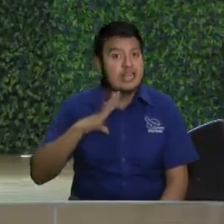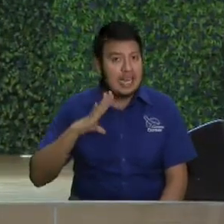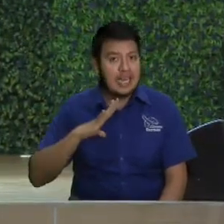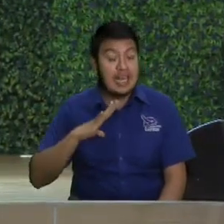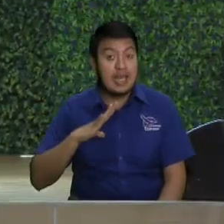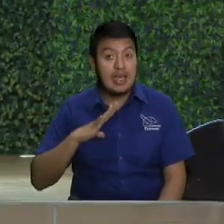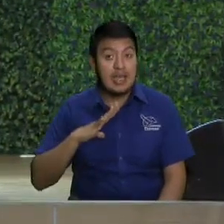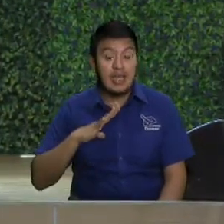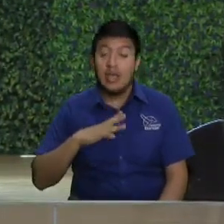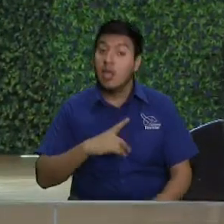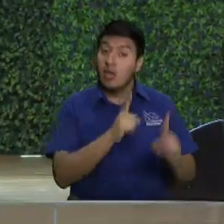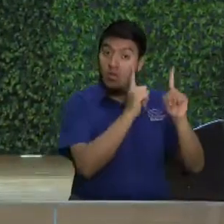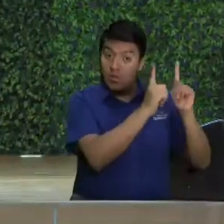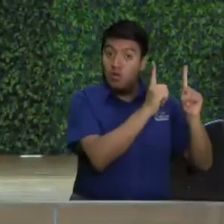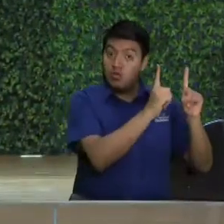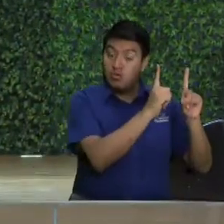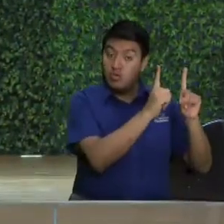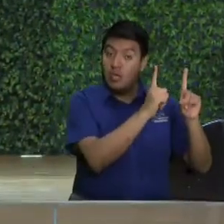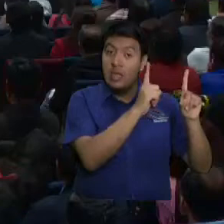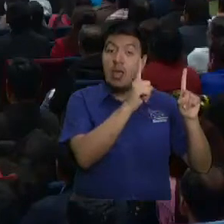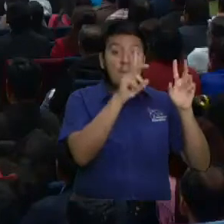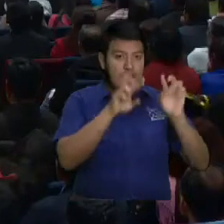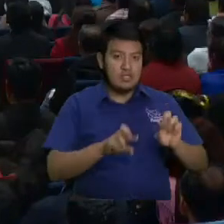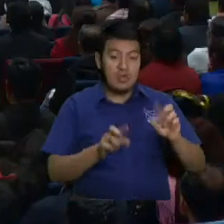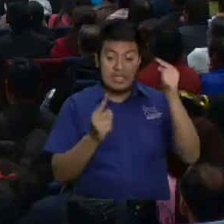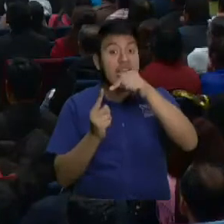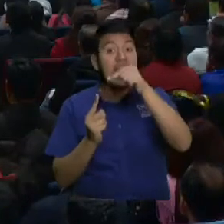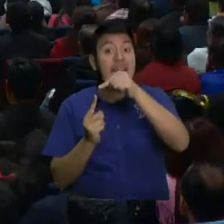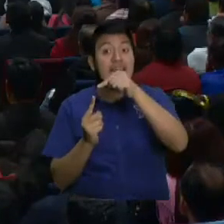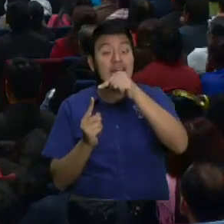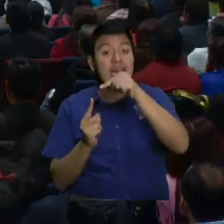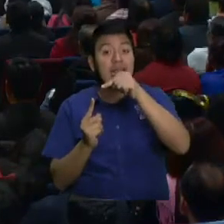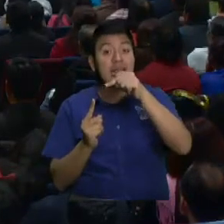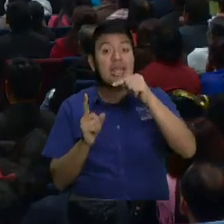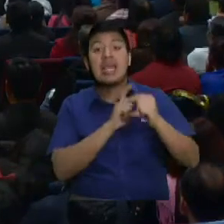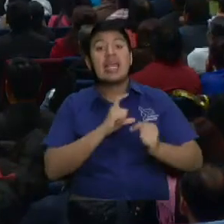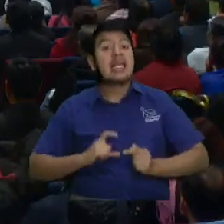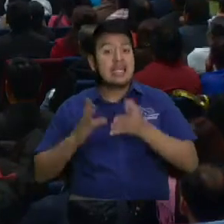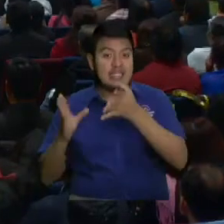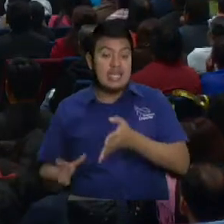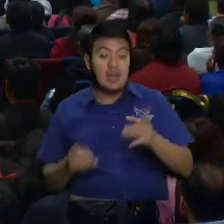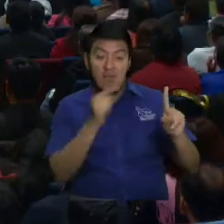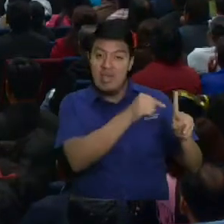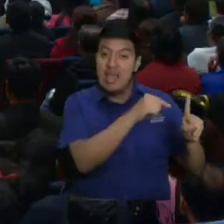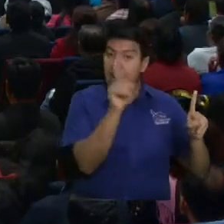Pero, ¿y cómo se te ocurre? Ah, es que somos amigos desde la niñez, hermano.